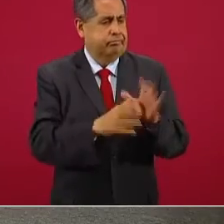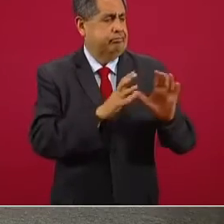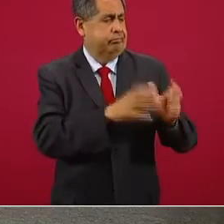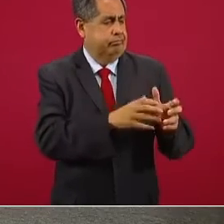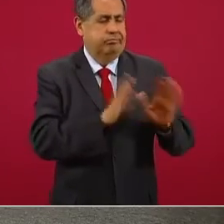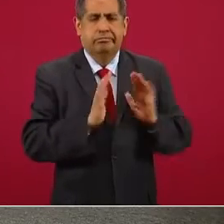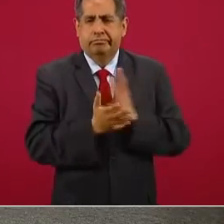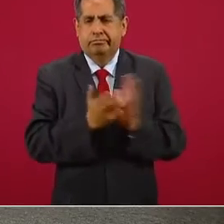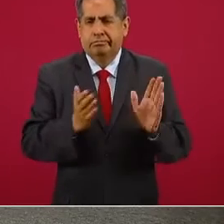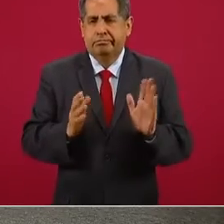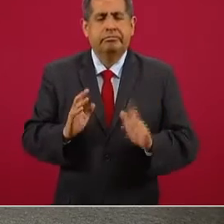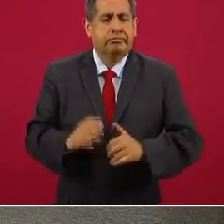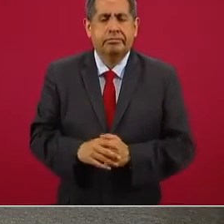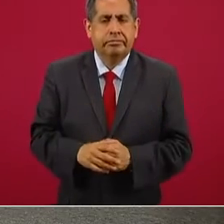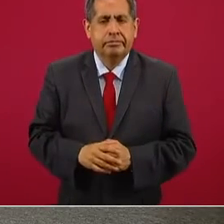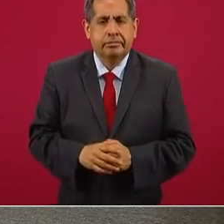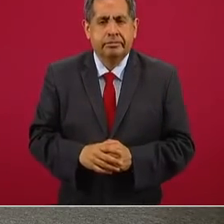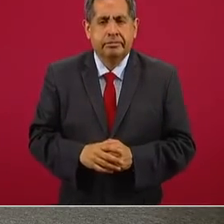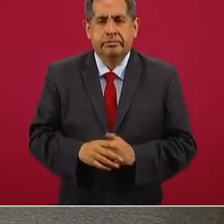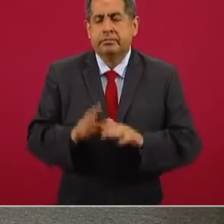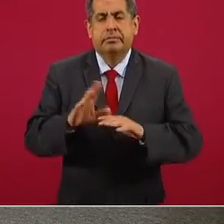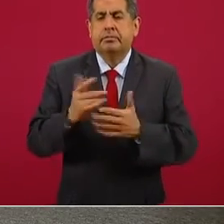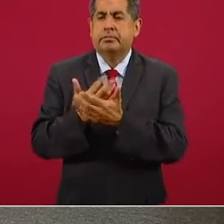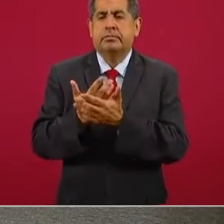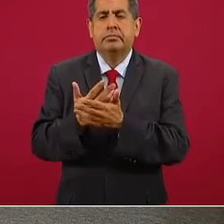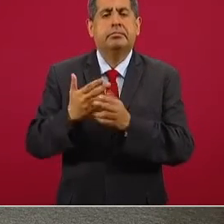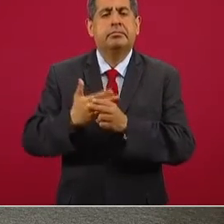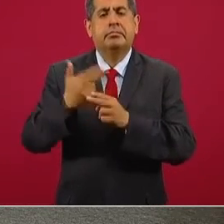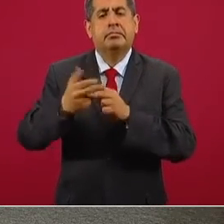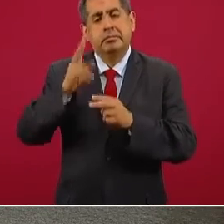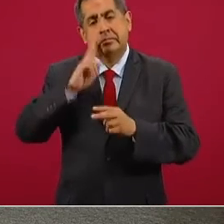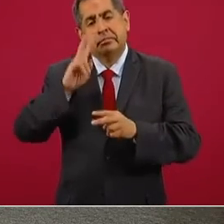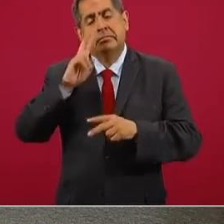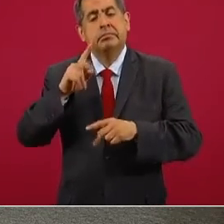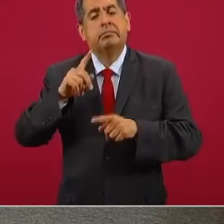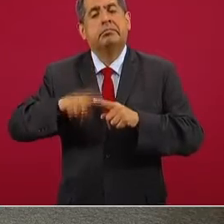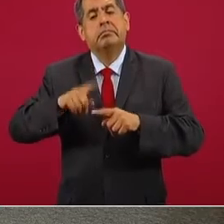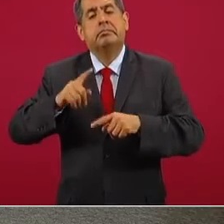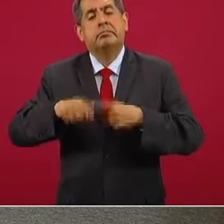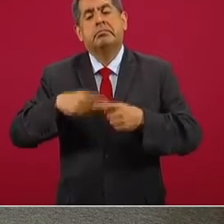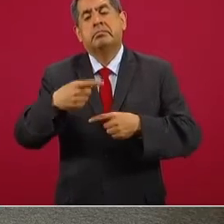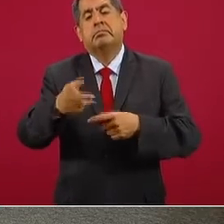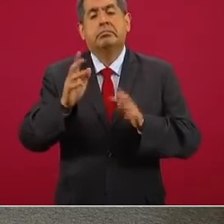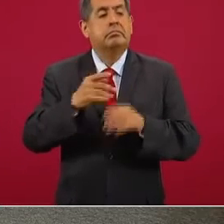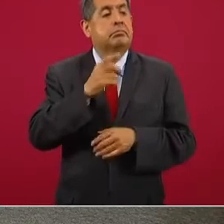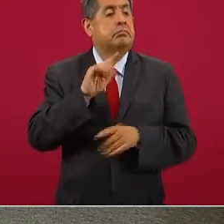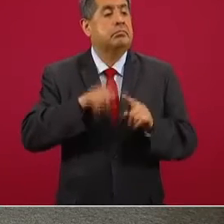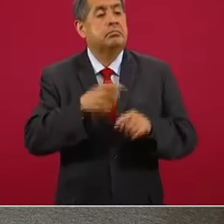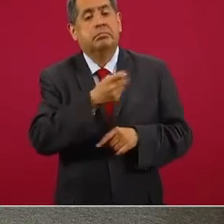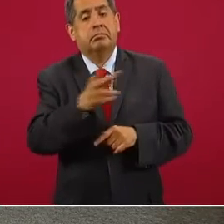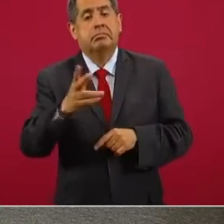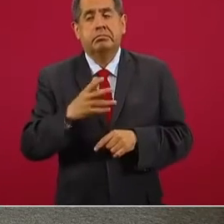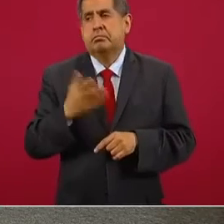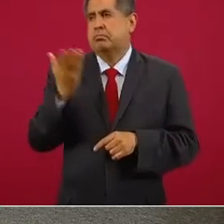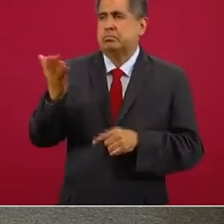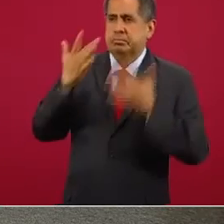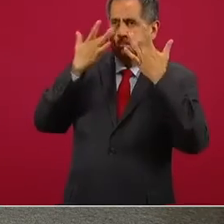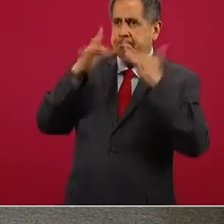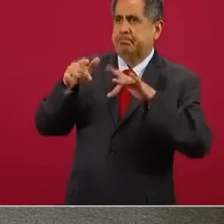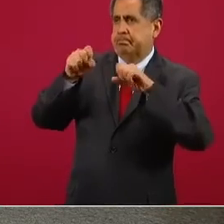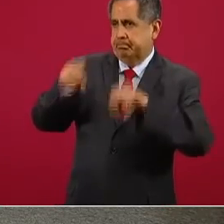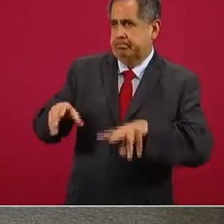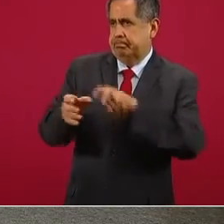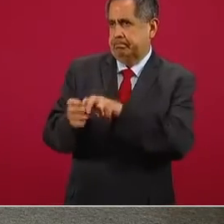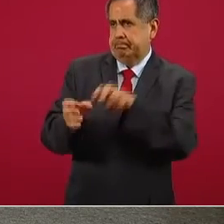Entonces, vamos a esperar para ver quiénes van a solicitar